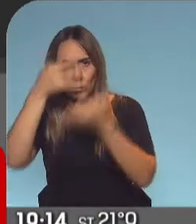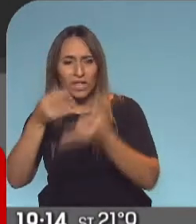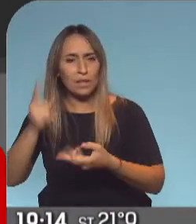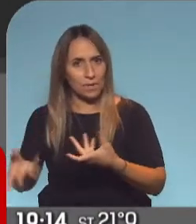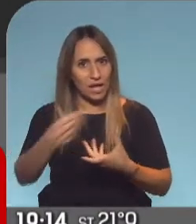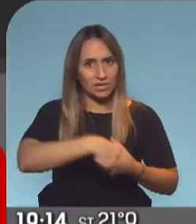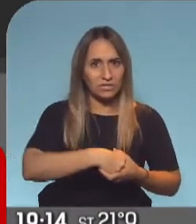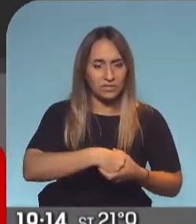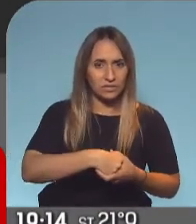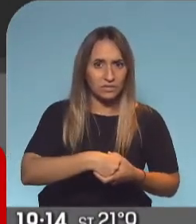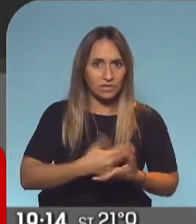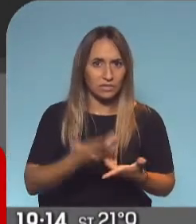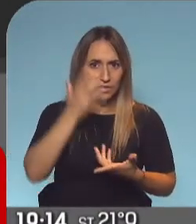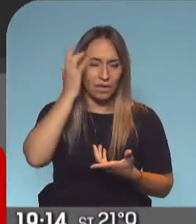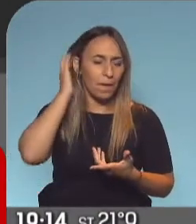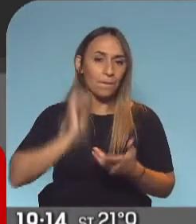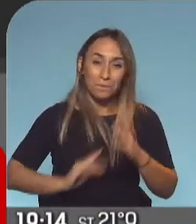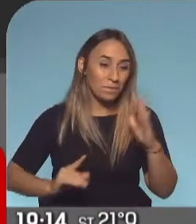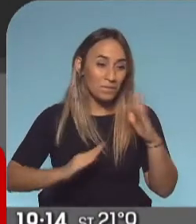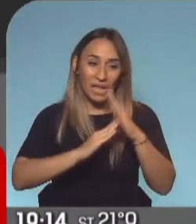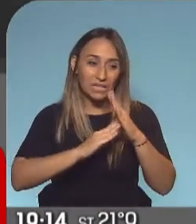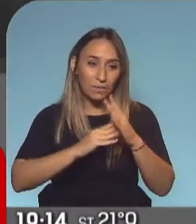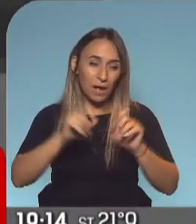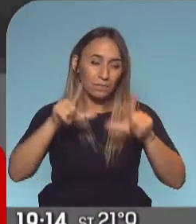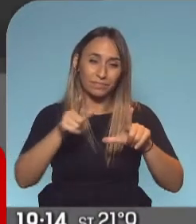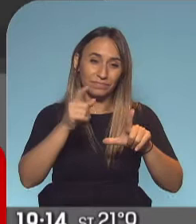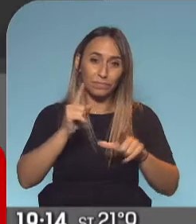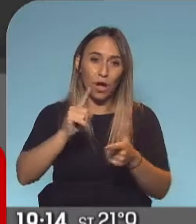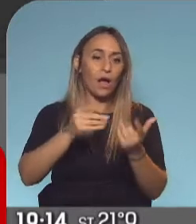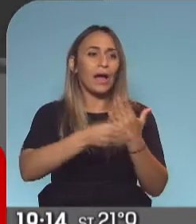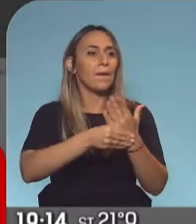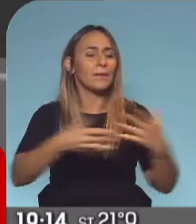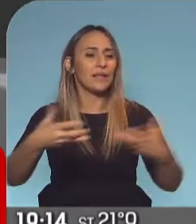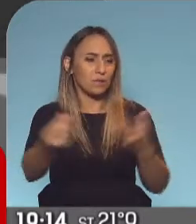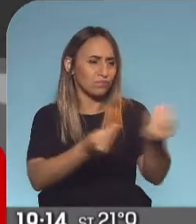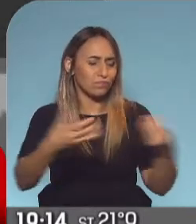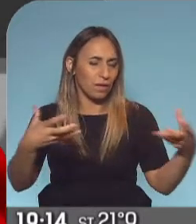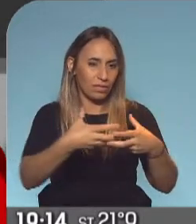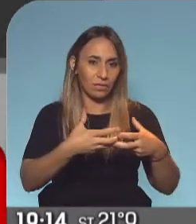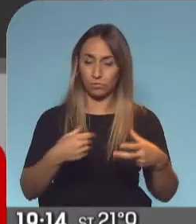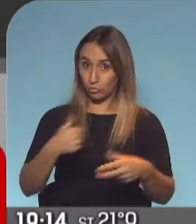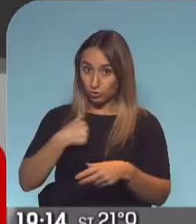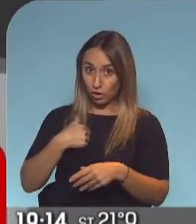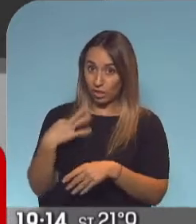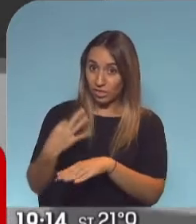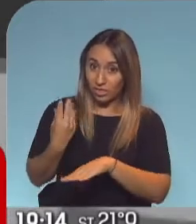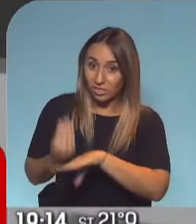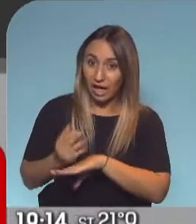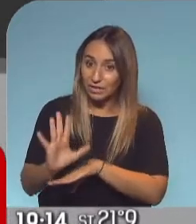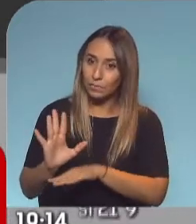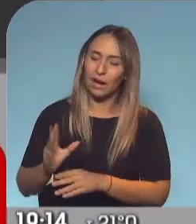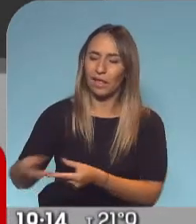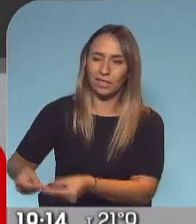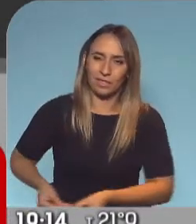¿no? Y las principales figuras de su gabinete. Conmigo no van a contar para hacer eso, ¿no?, para recibir